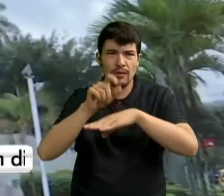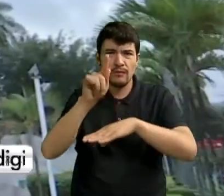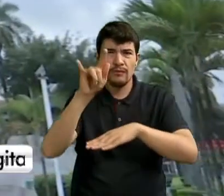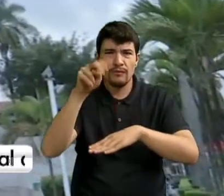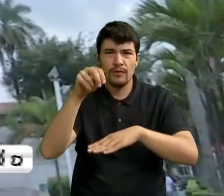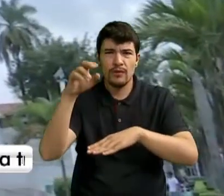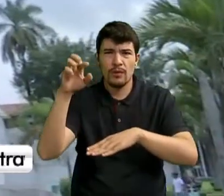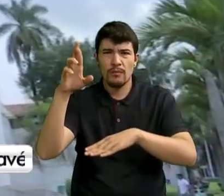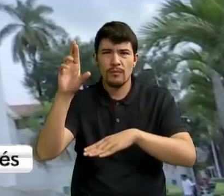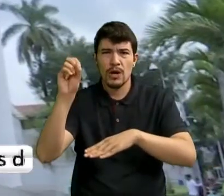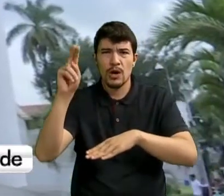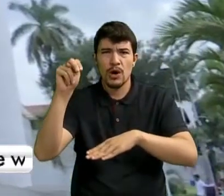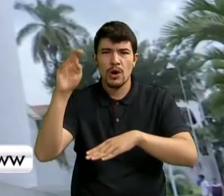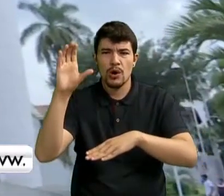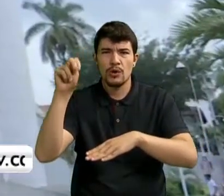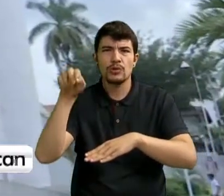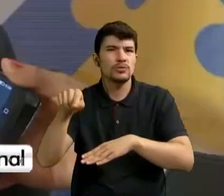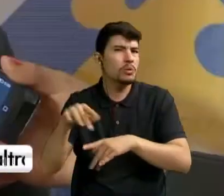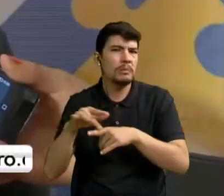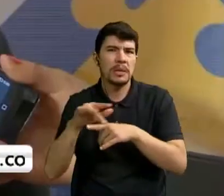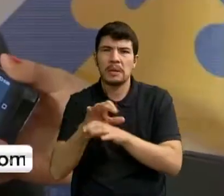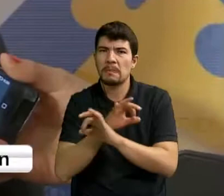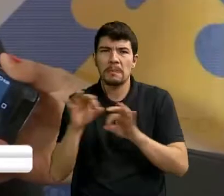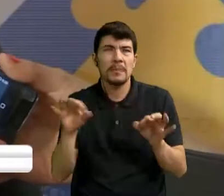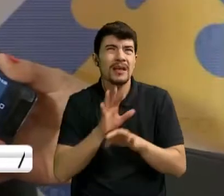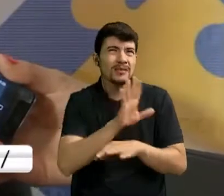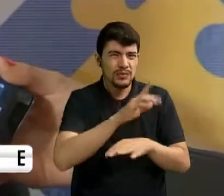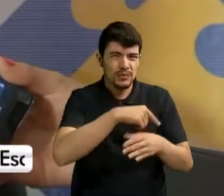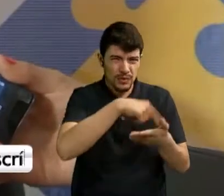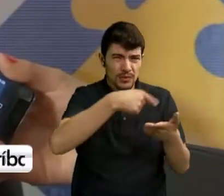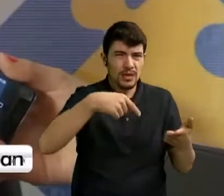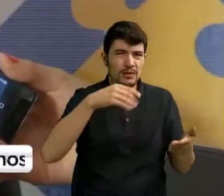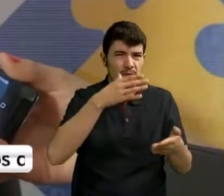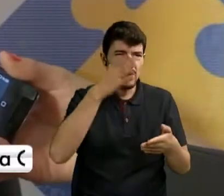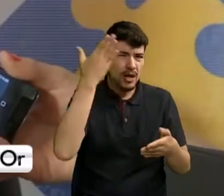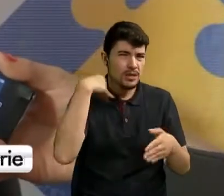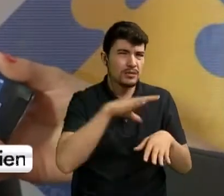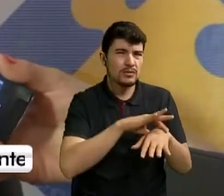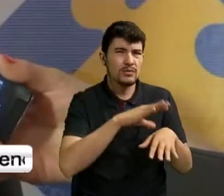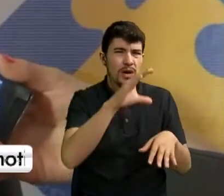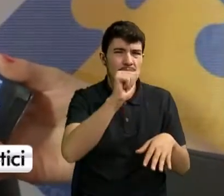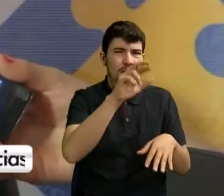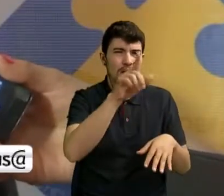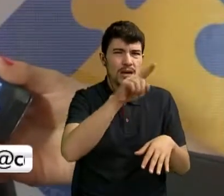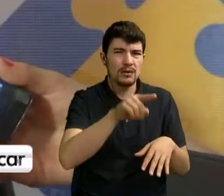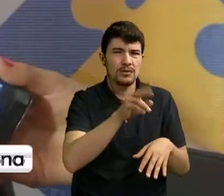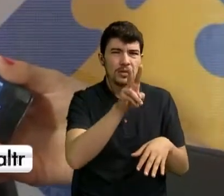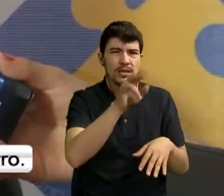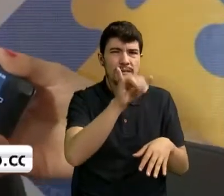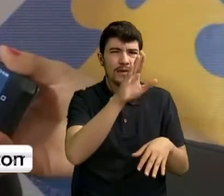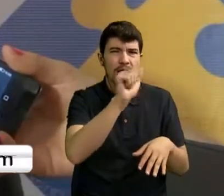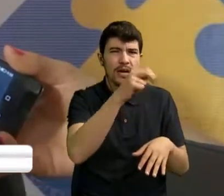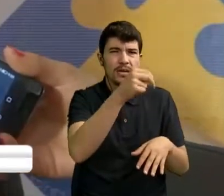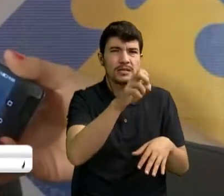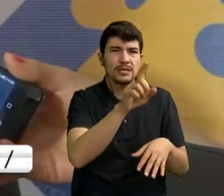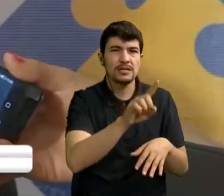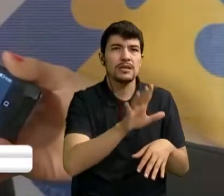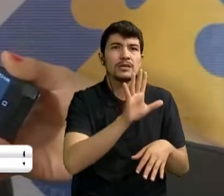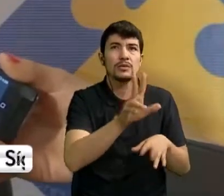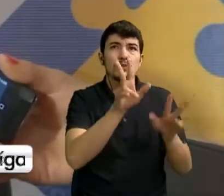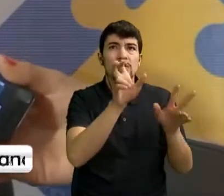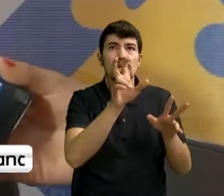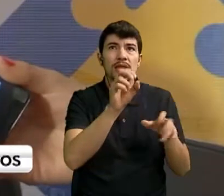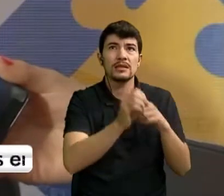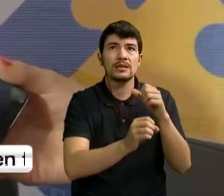no se ejecutó por un contrato del doctor carlos ibáñez en la secretaría del interior por 70 millones para